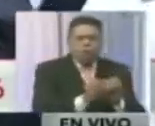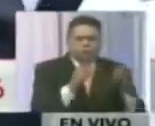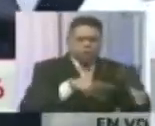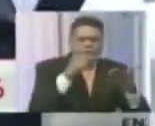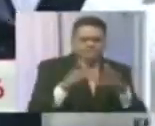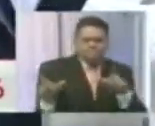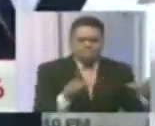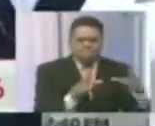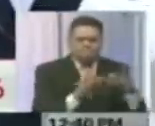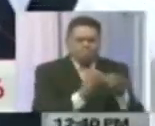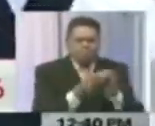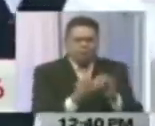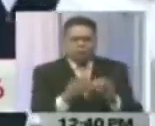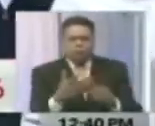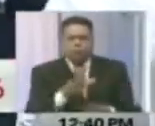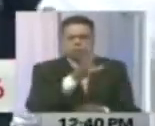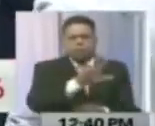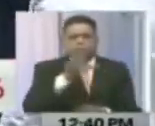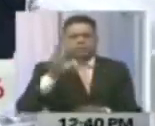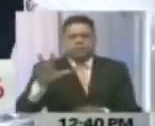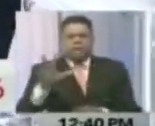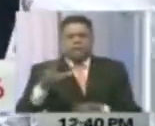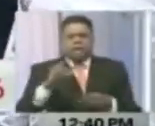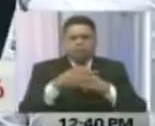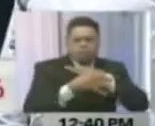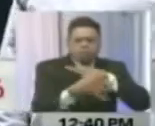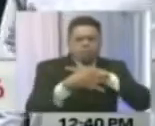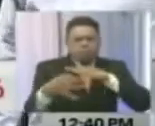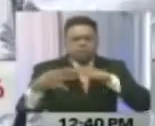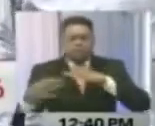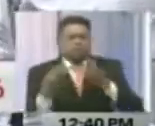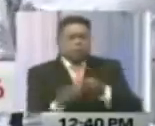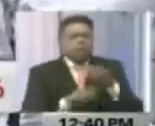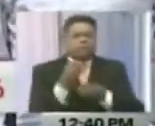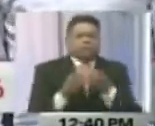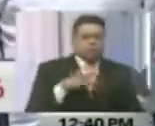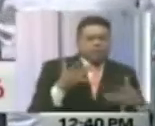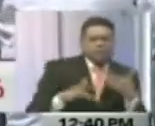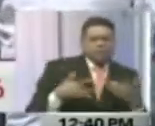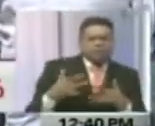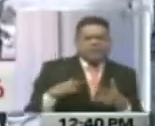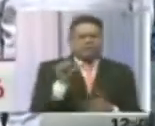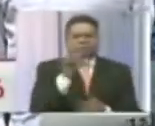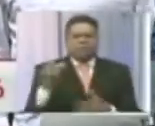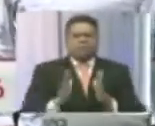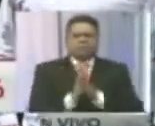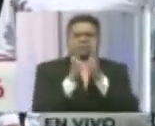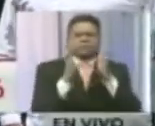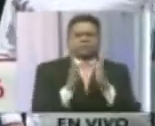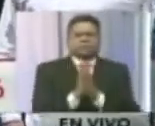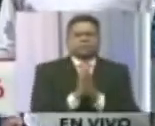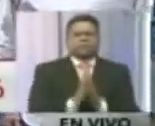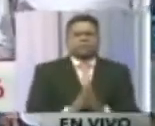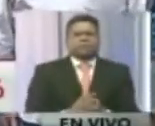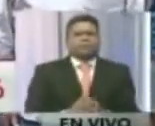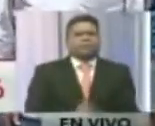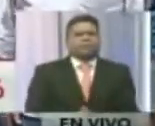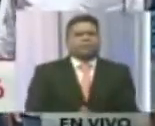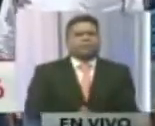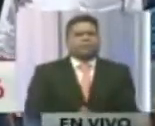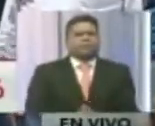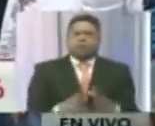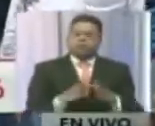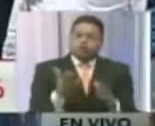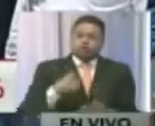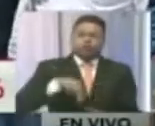los 23 municipios, en las 86 parroquias, las actividades de Semana Santa. Semana Santa,